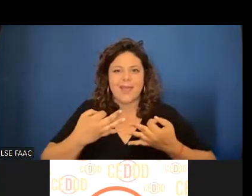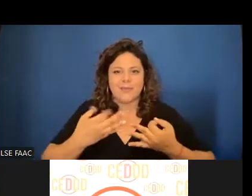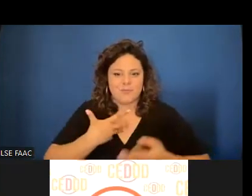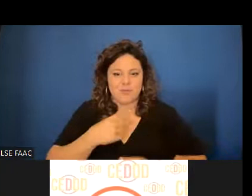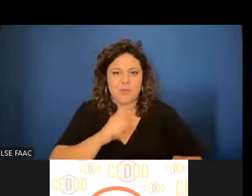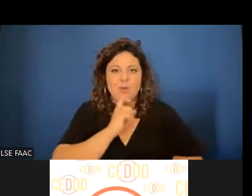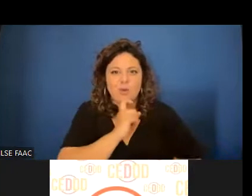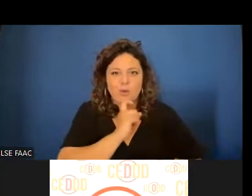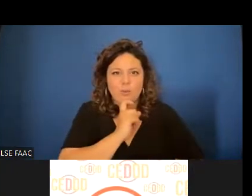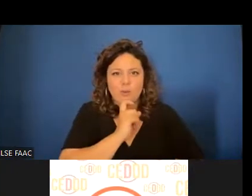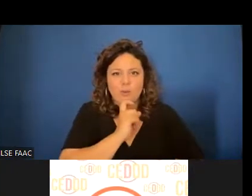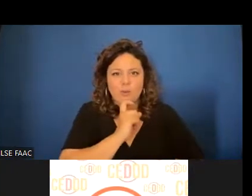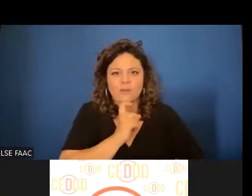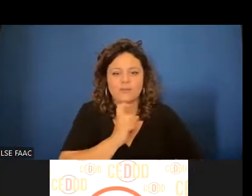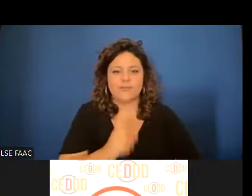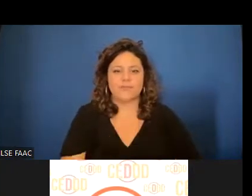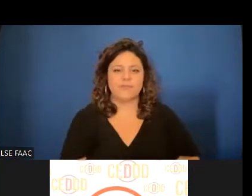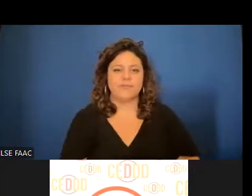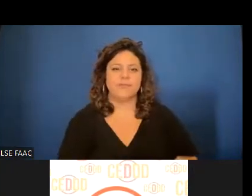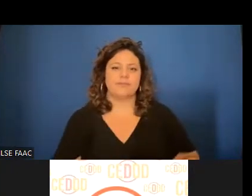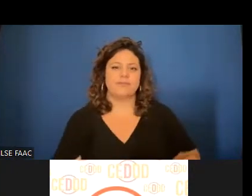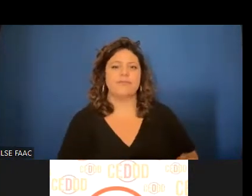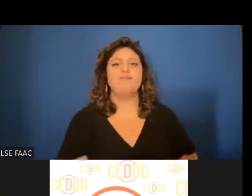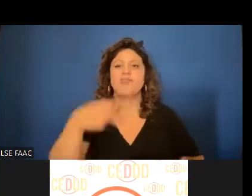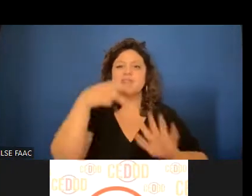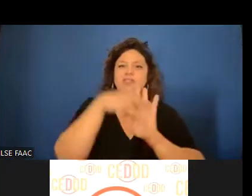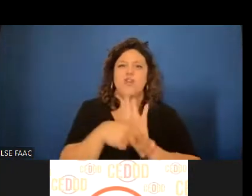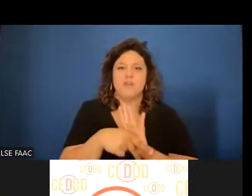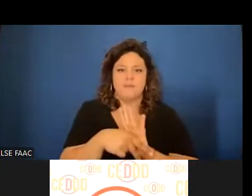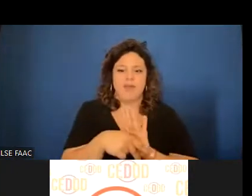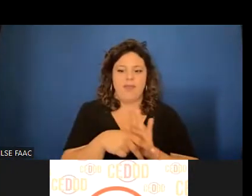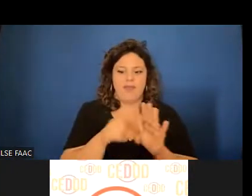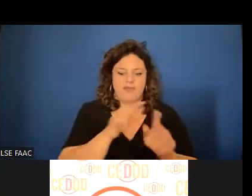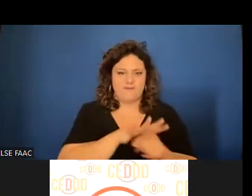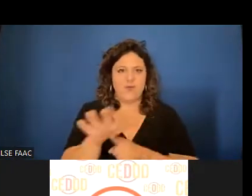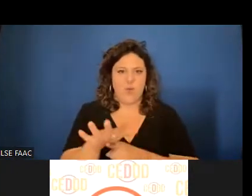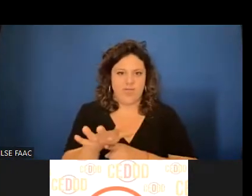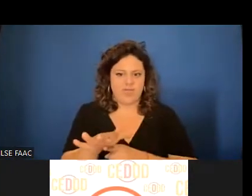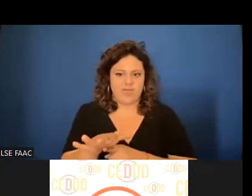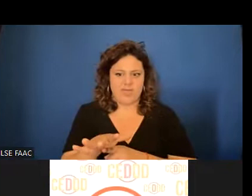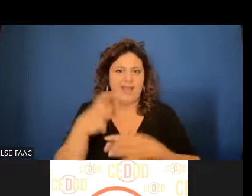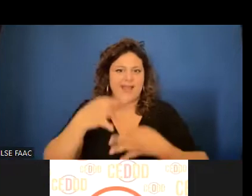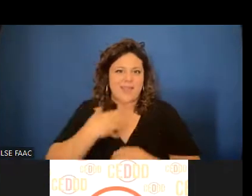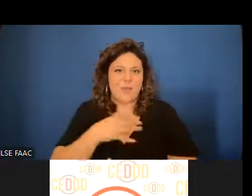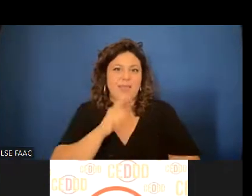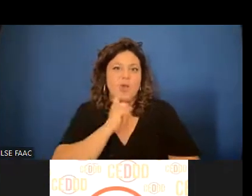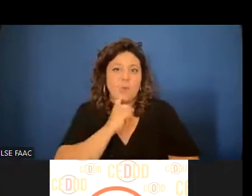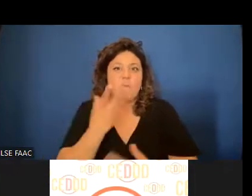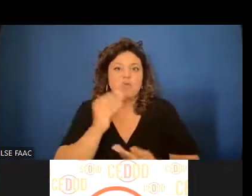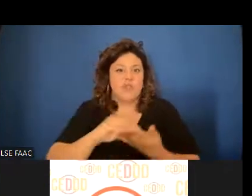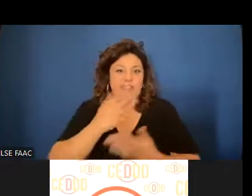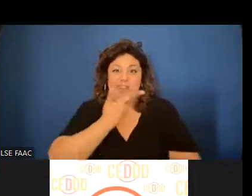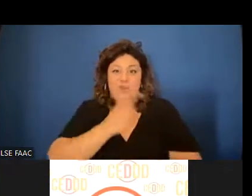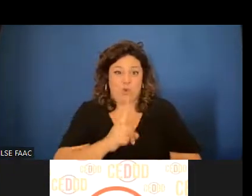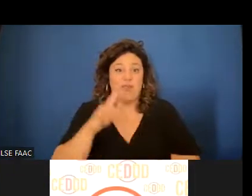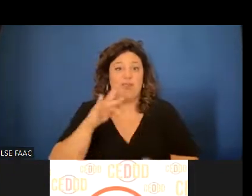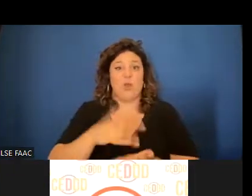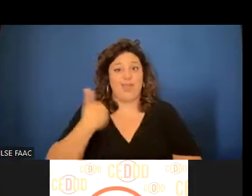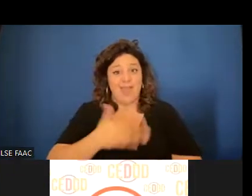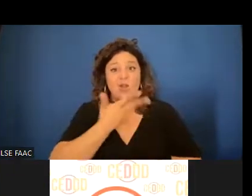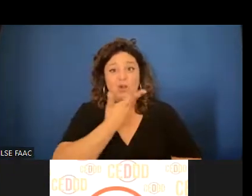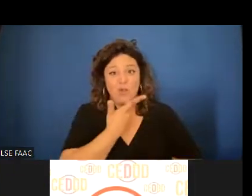ninguna. De hecho, hoy, en concreto esta mañana, he estado con un cliente y me ha pasado trabajo en un centro especial de empleo, me ha pasado la entrevista que